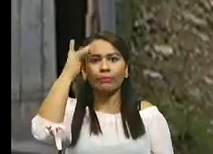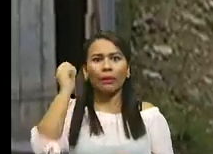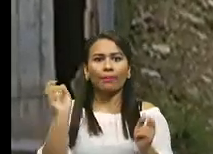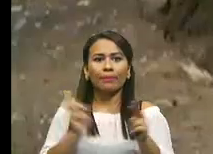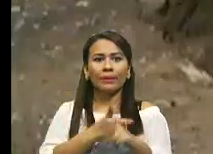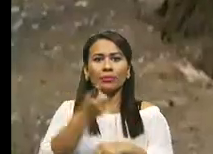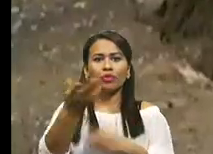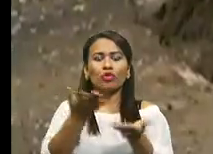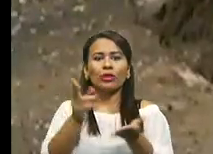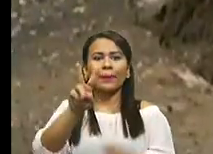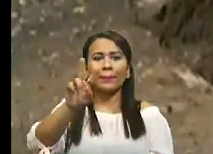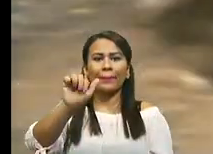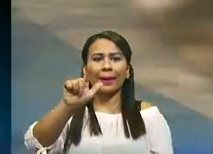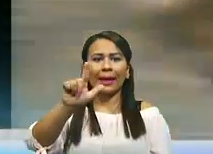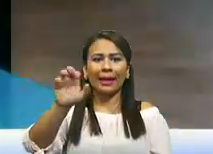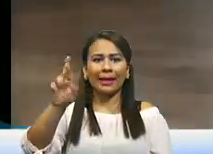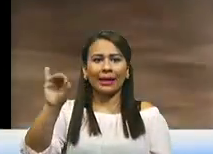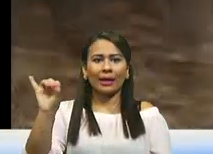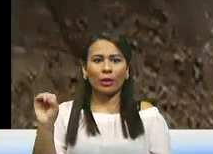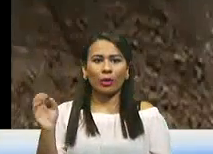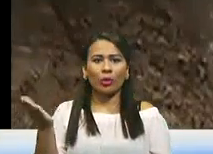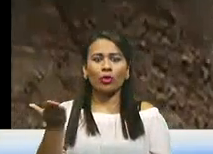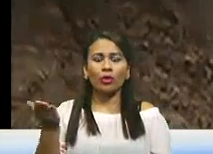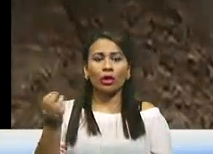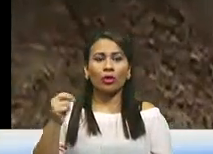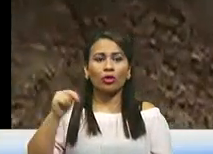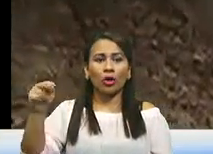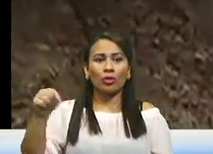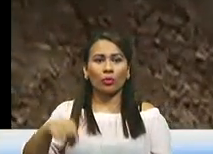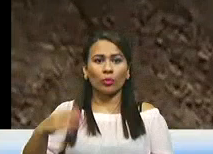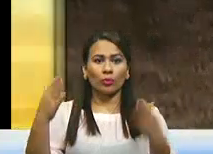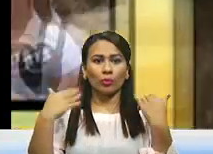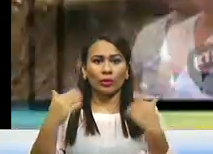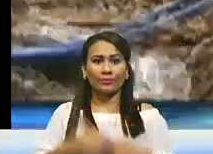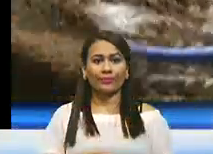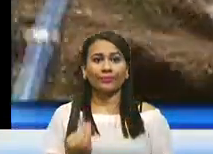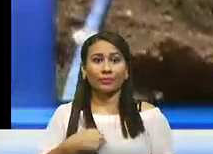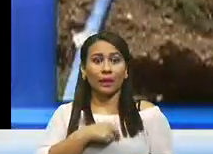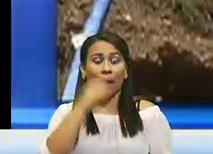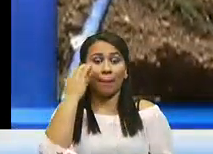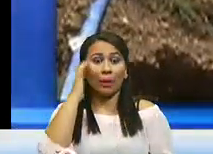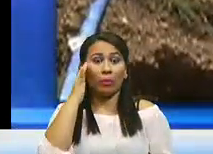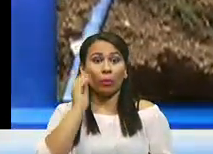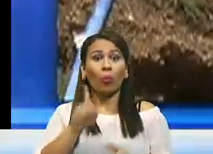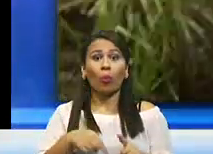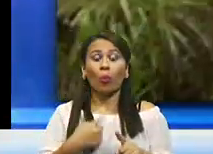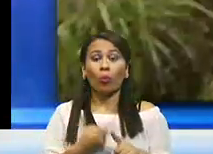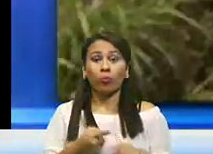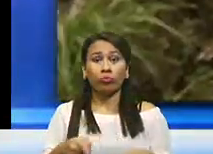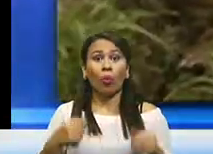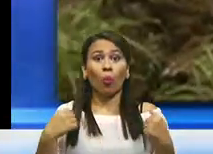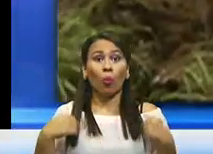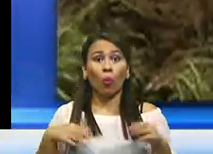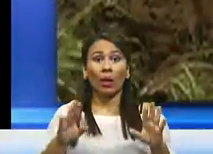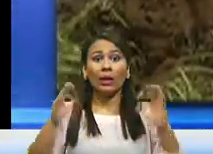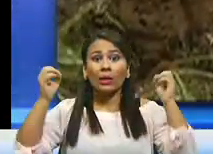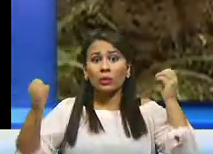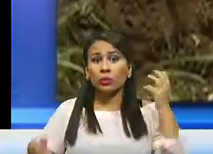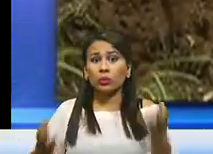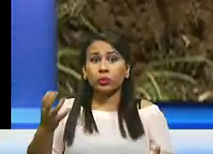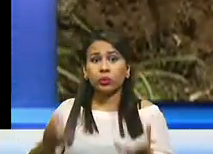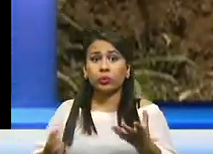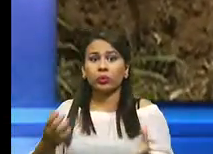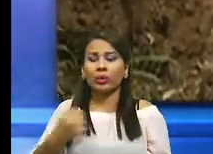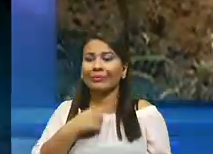Estacio, noroeste de Guayaquil. Nos estamos quedando sin calle y corremos el riesgo que llegue a pasar algún evento, que Dios no quiera, un incendio, y no puede pasar